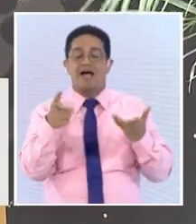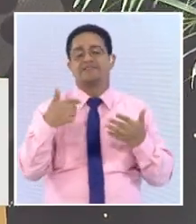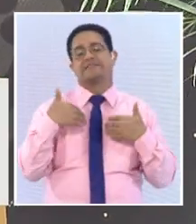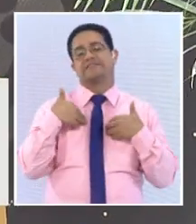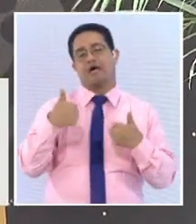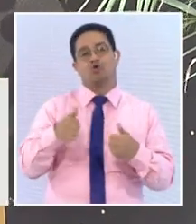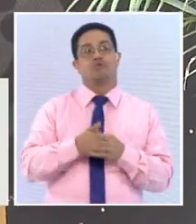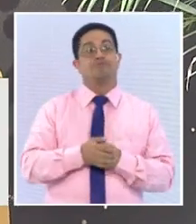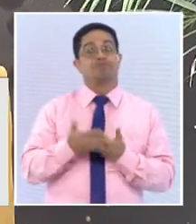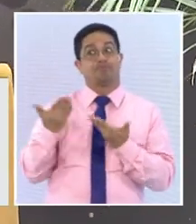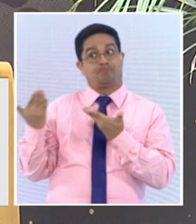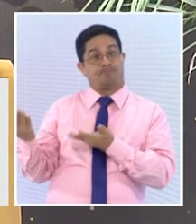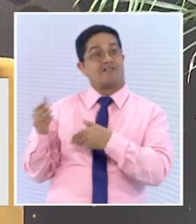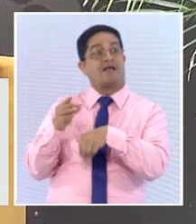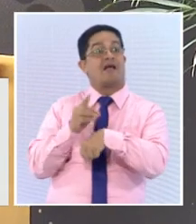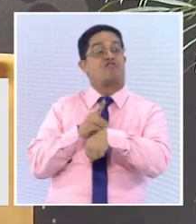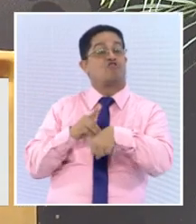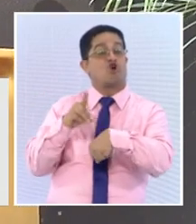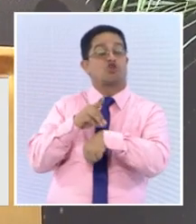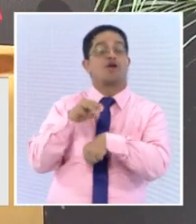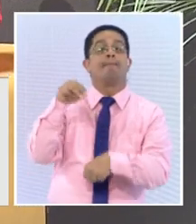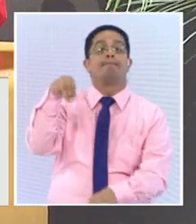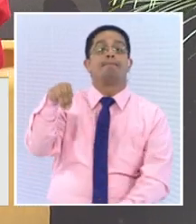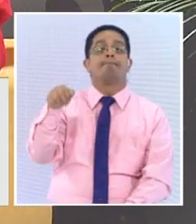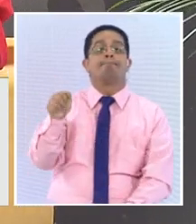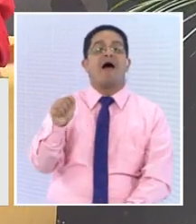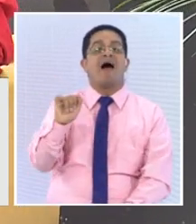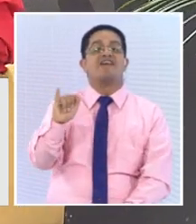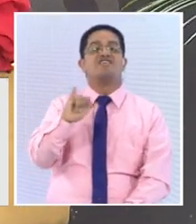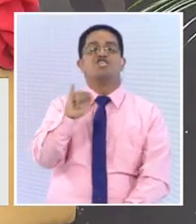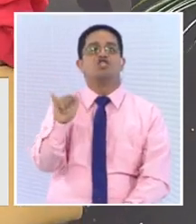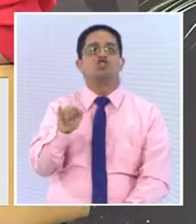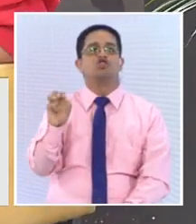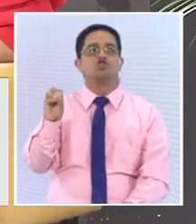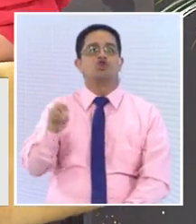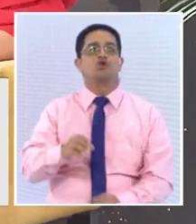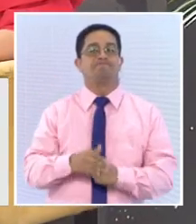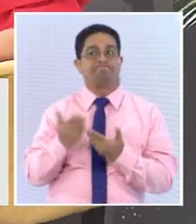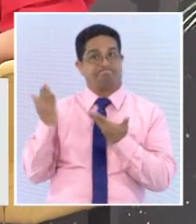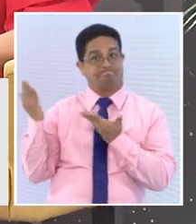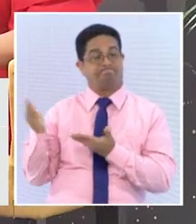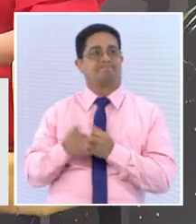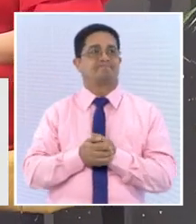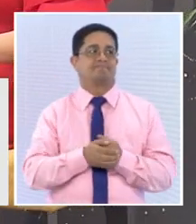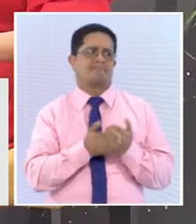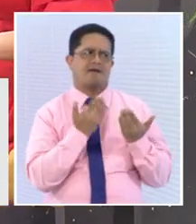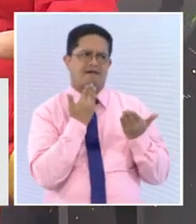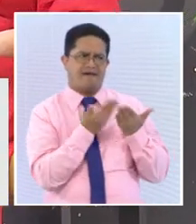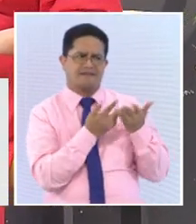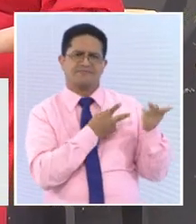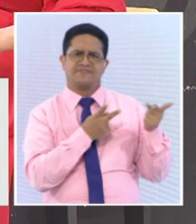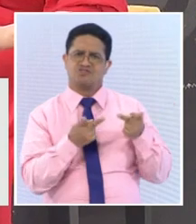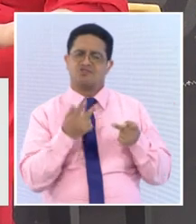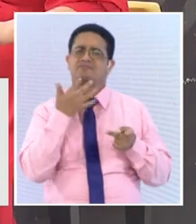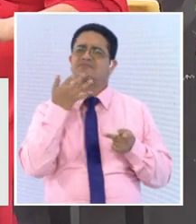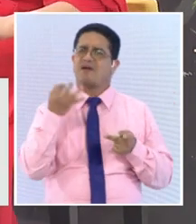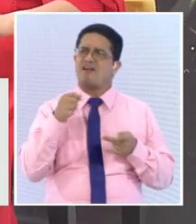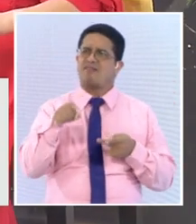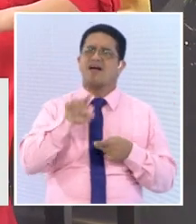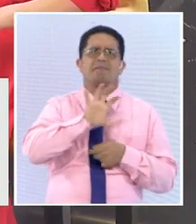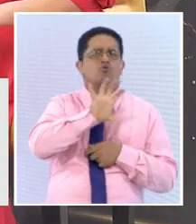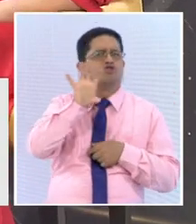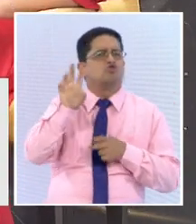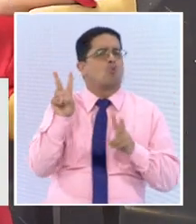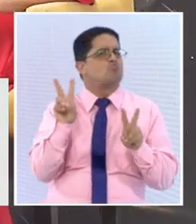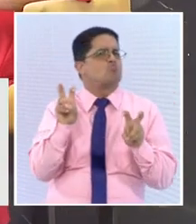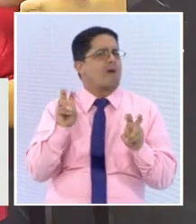el día de hoy, médico traumatólogo. Un gusto que nos acompañes en esta entrega. Gracias por la invitación, Daniela. De verdad que sí, esta Expo Salud es